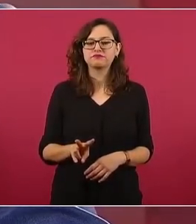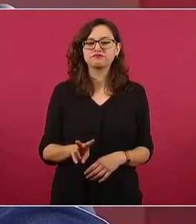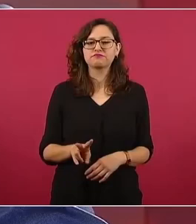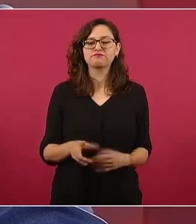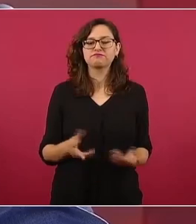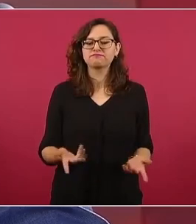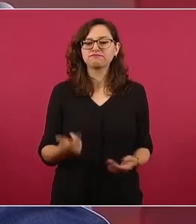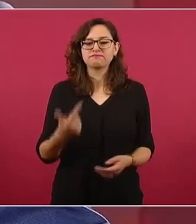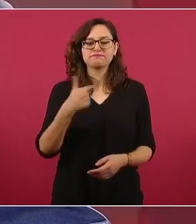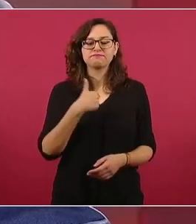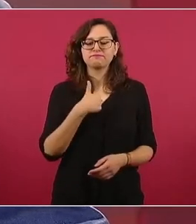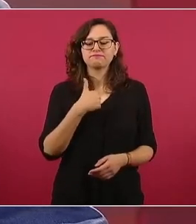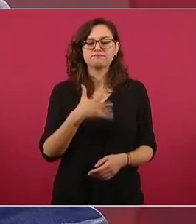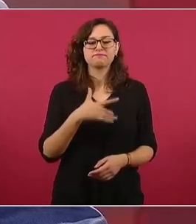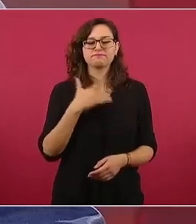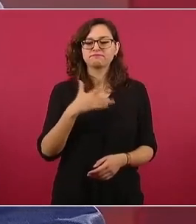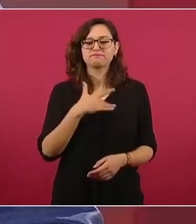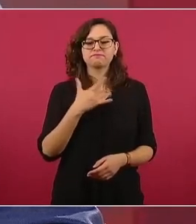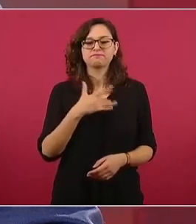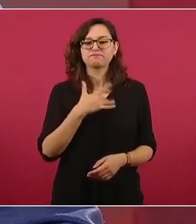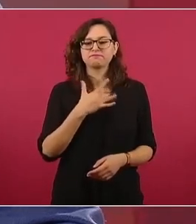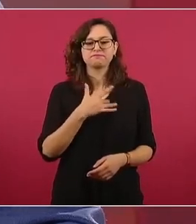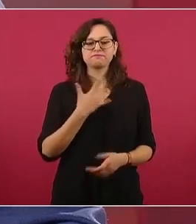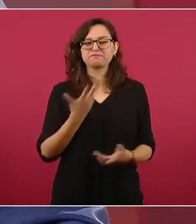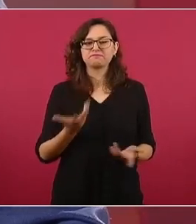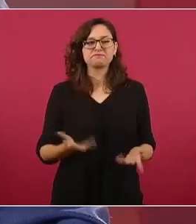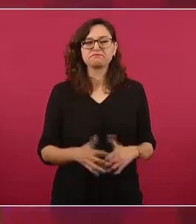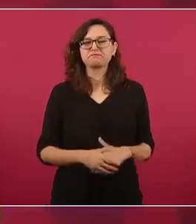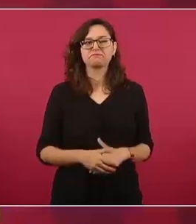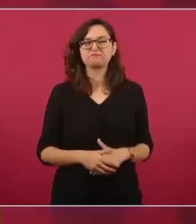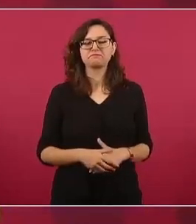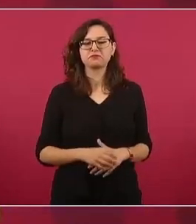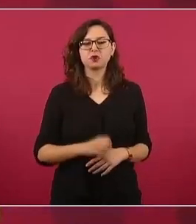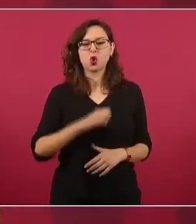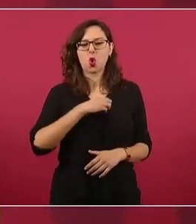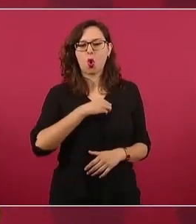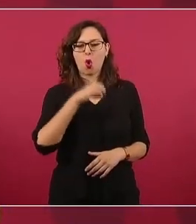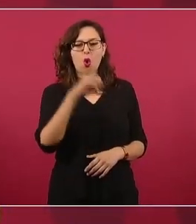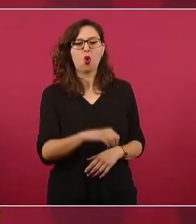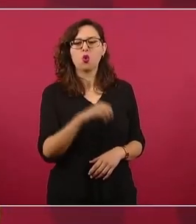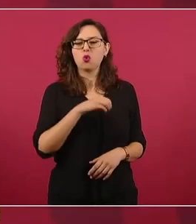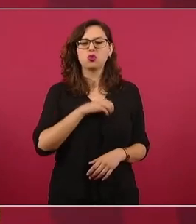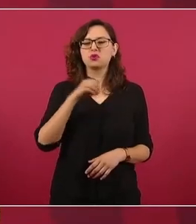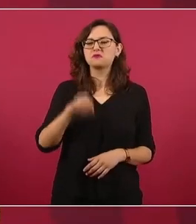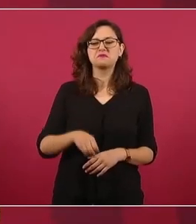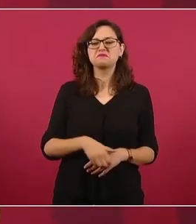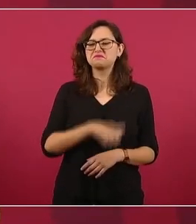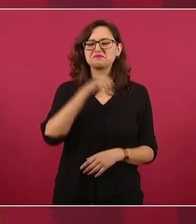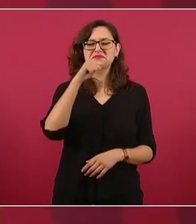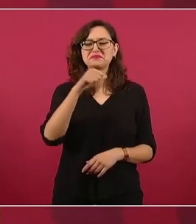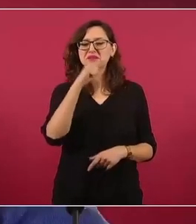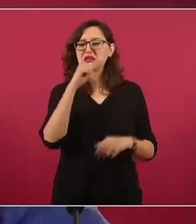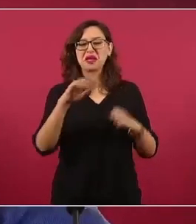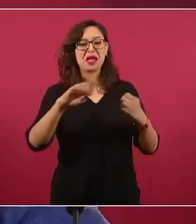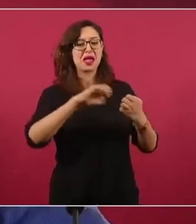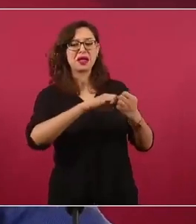yo no odio a nadie, no tengo enemigos,